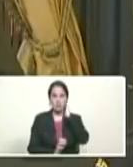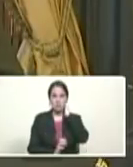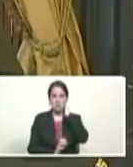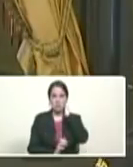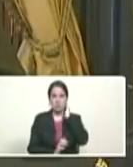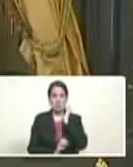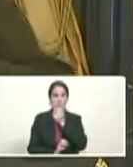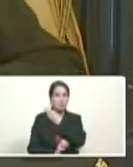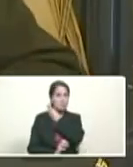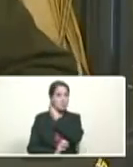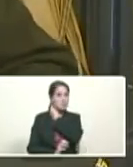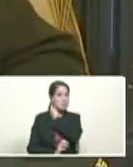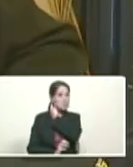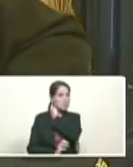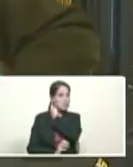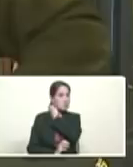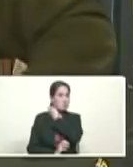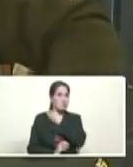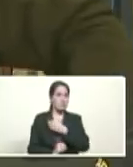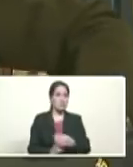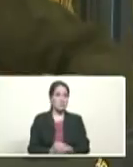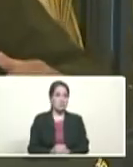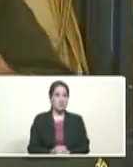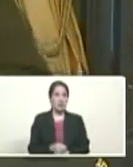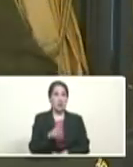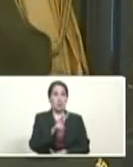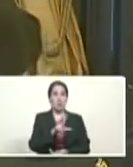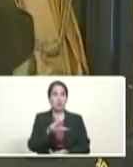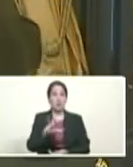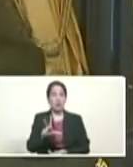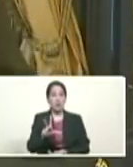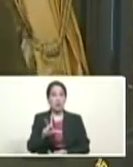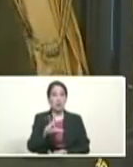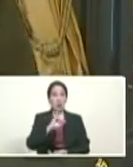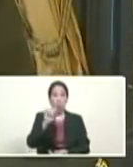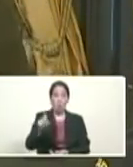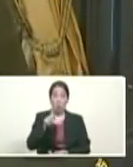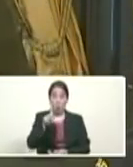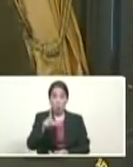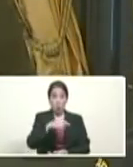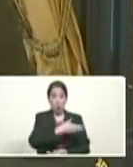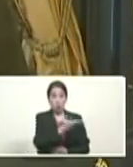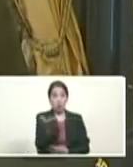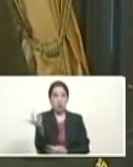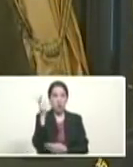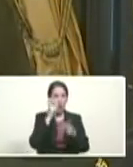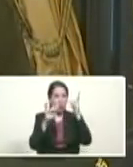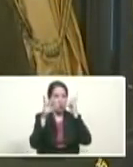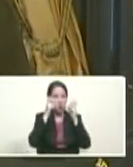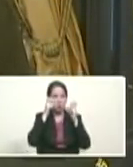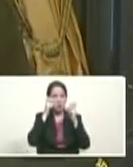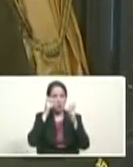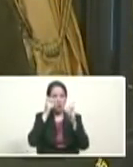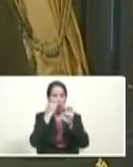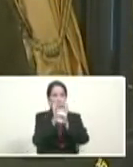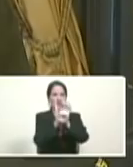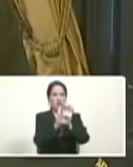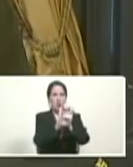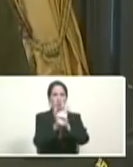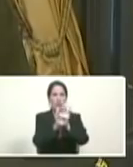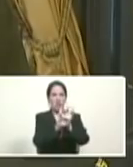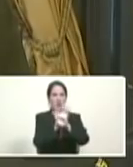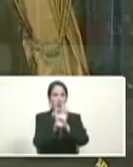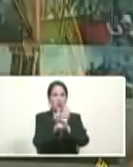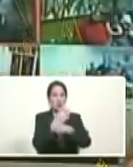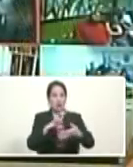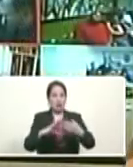el 23 de junio fíjense ustedes compatriotas que me escuche en la videoconferencia y nos escuchan más allá en esta transmisión en cadena